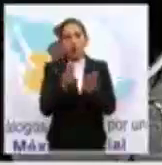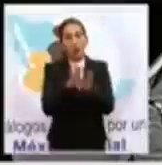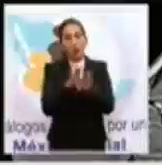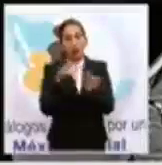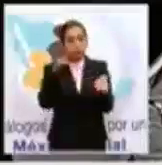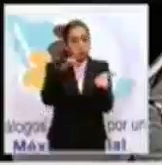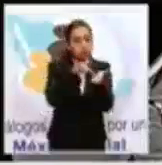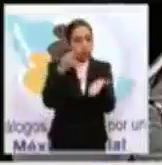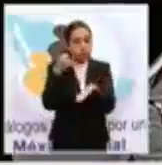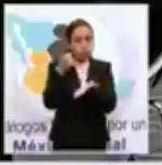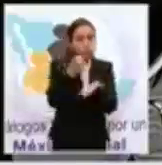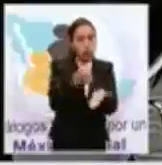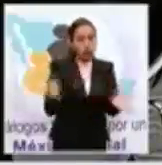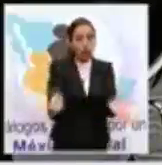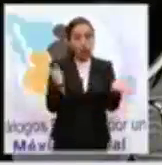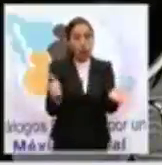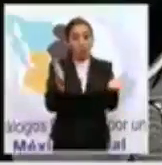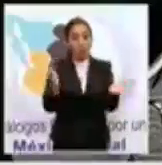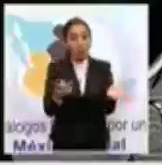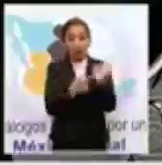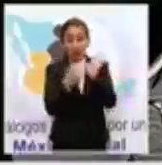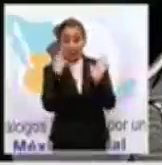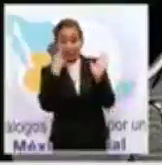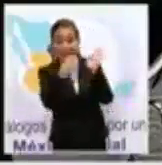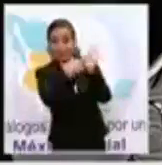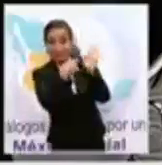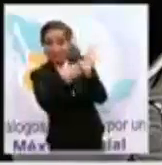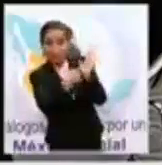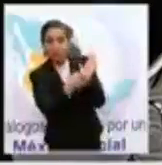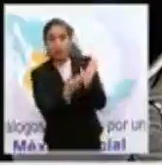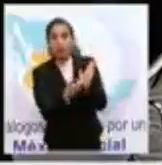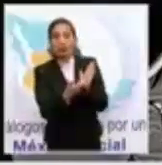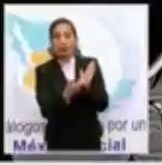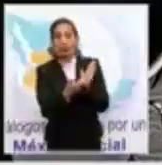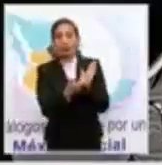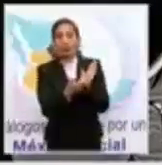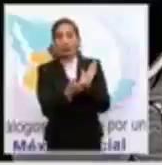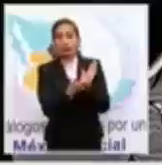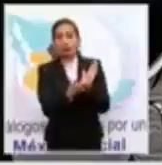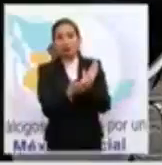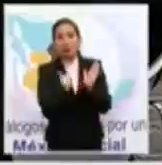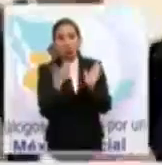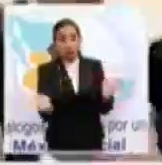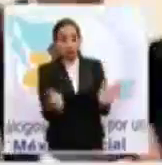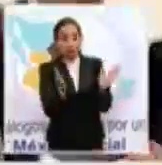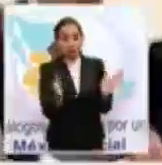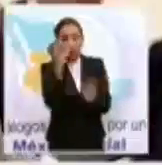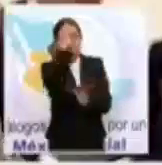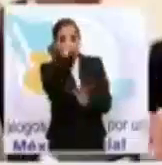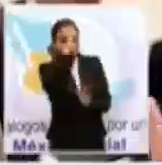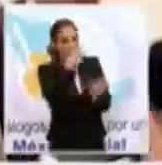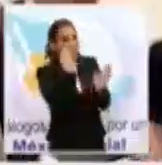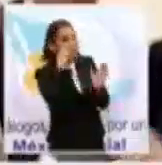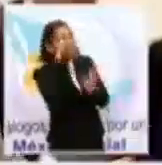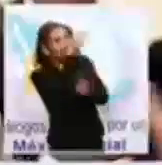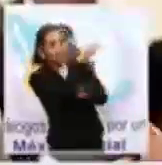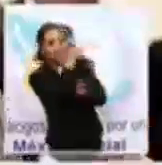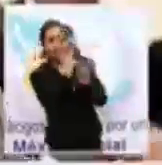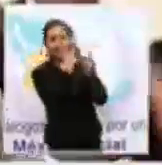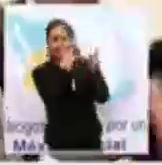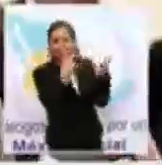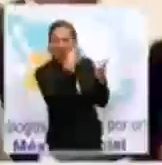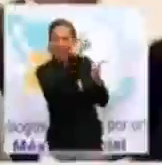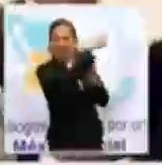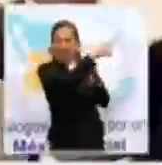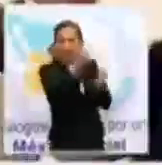financiador de lo que yo podríamos llamar el lado de la oferta, ¿no? Es decir, el lado de los grandes promotores culturales, ¿no? Que había en